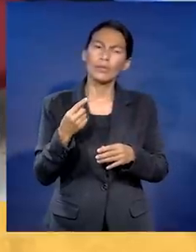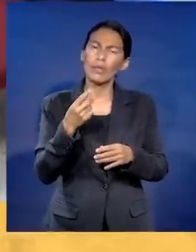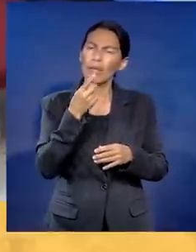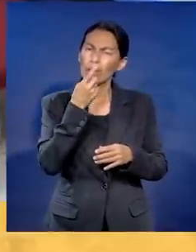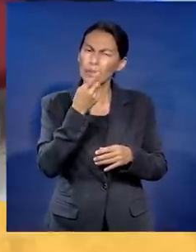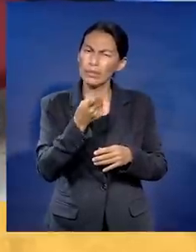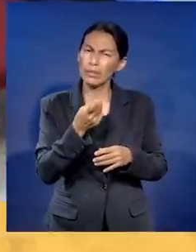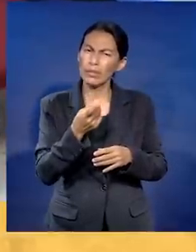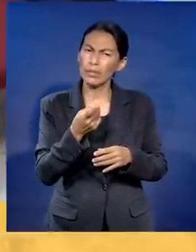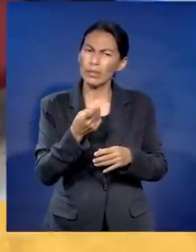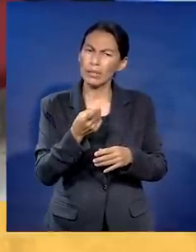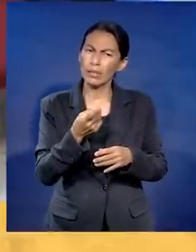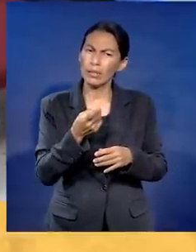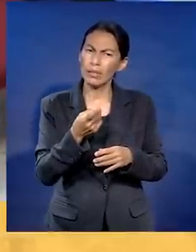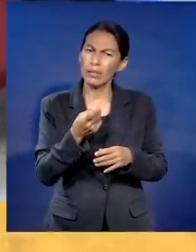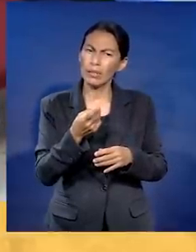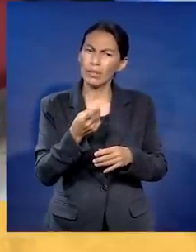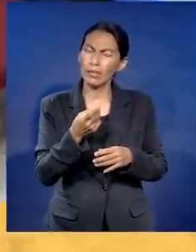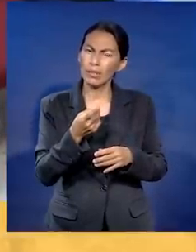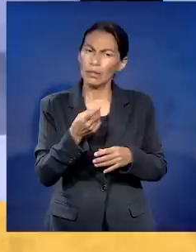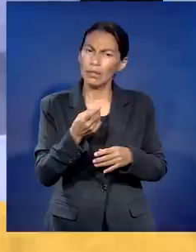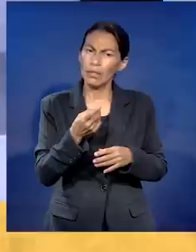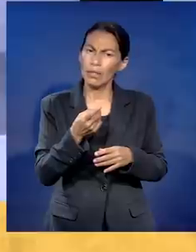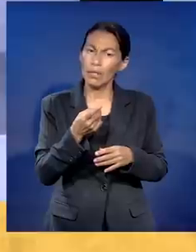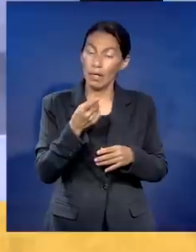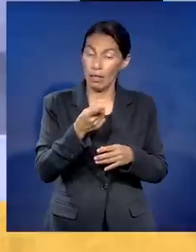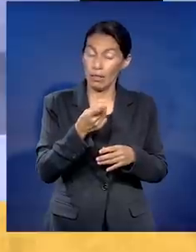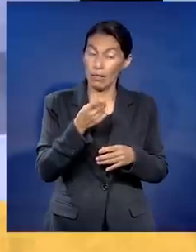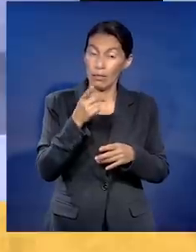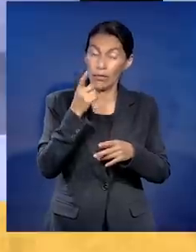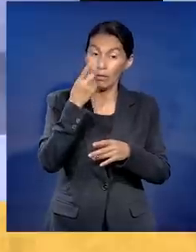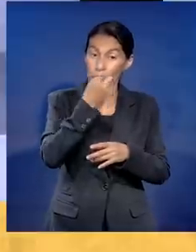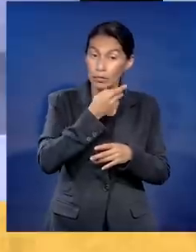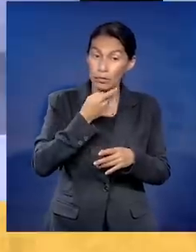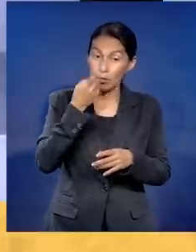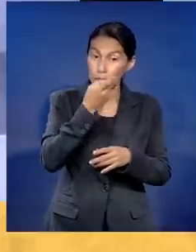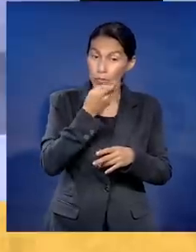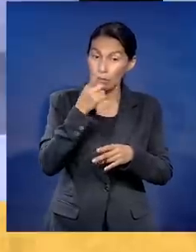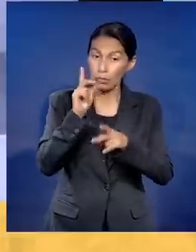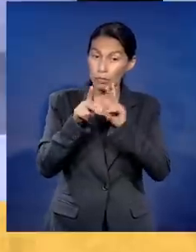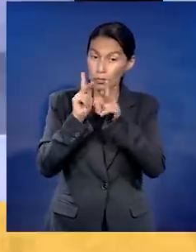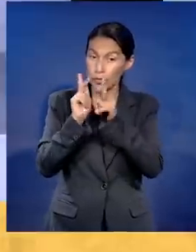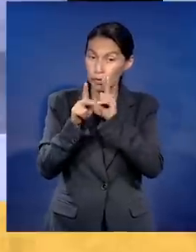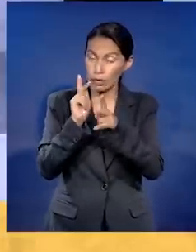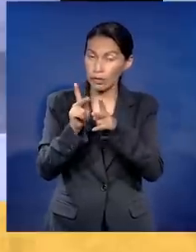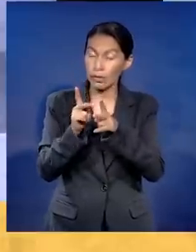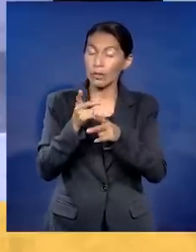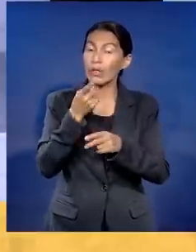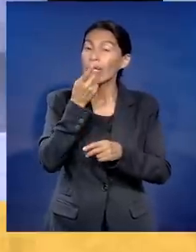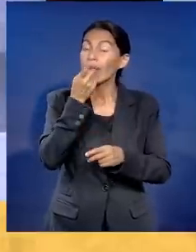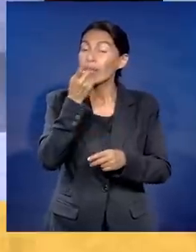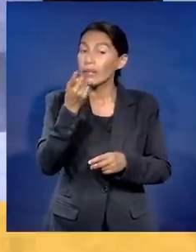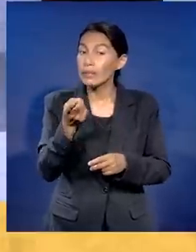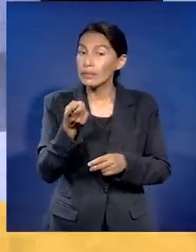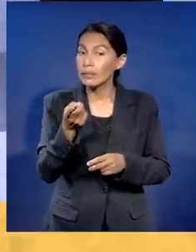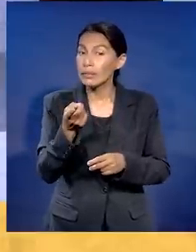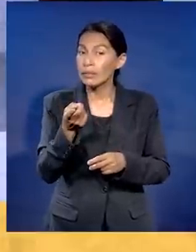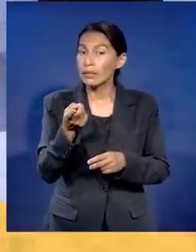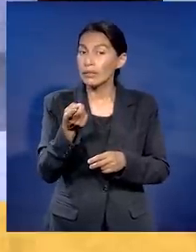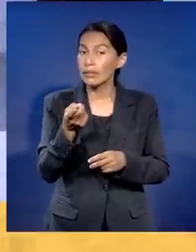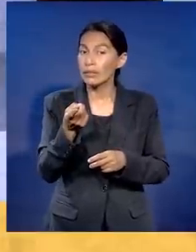El Señor Jesús en ese pasaje está hablando con sus discípulos y les está